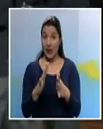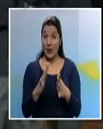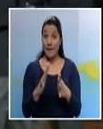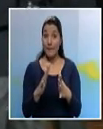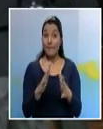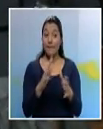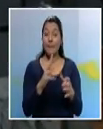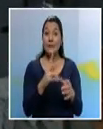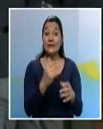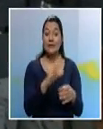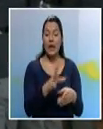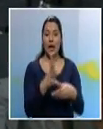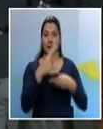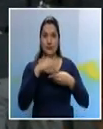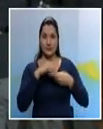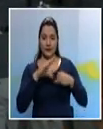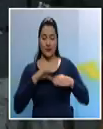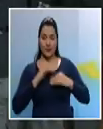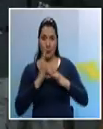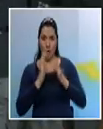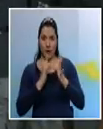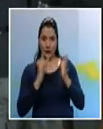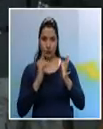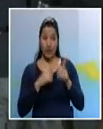muerte, es también que